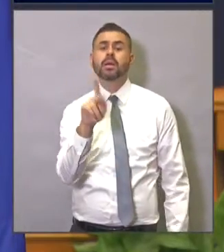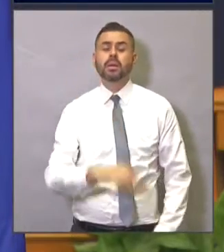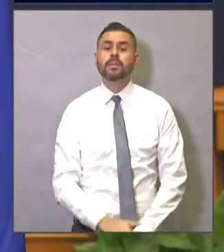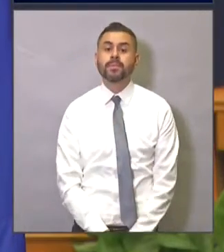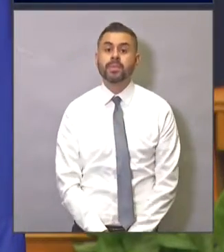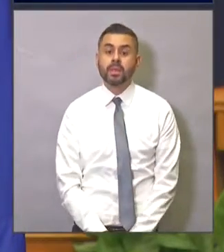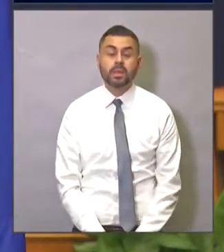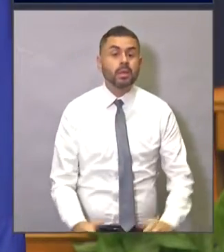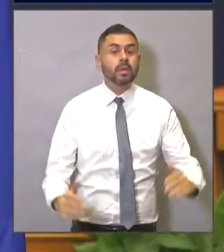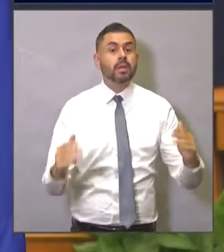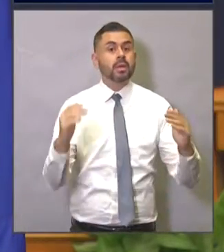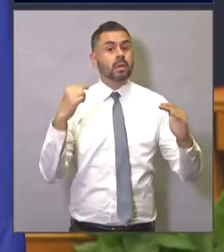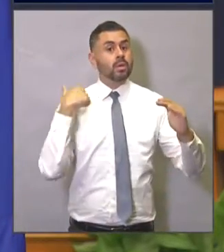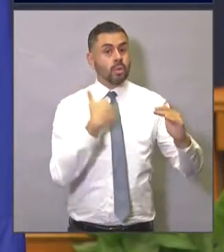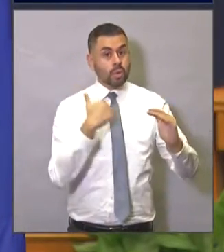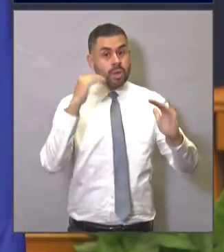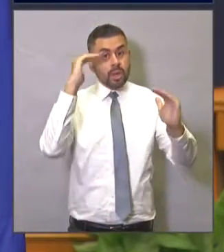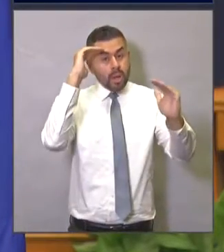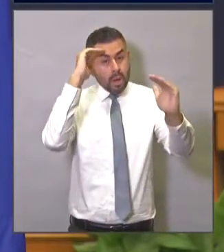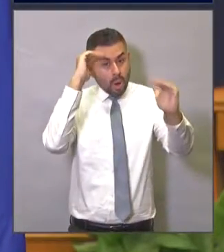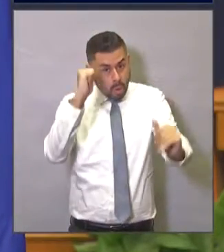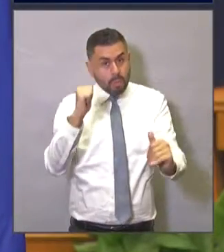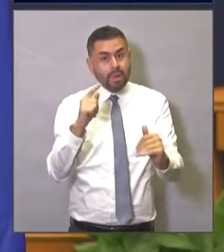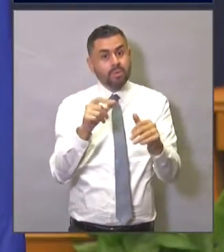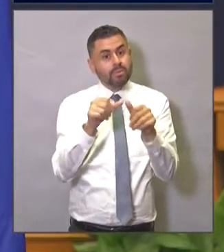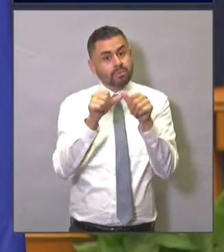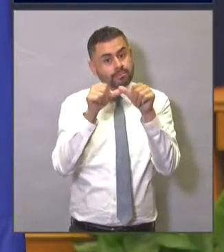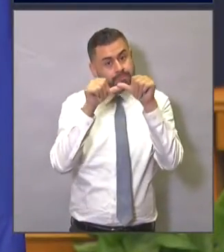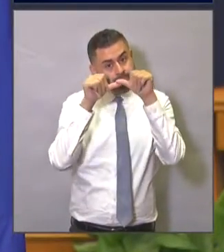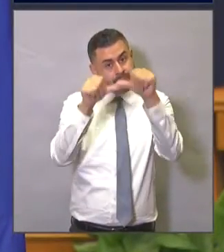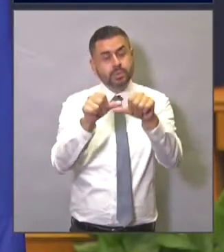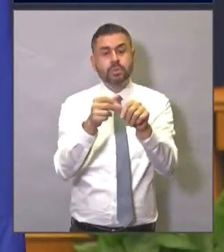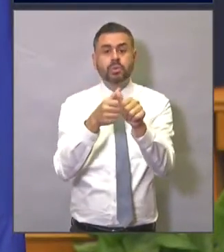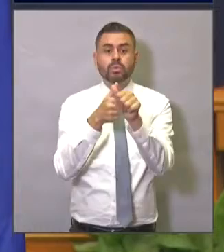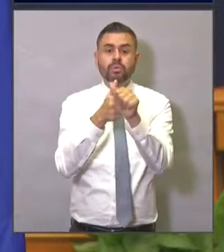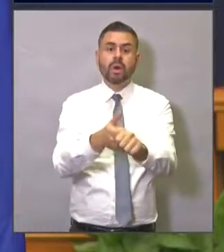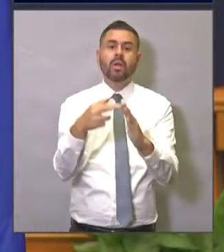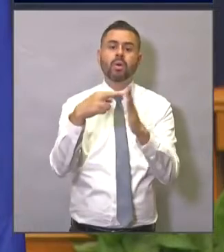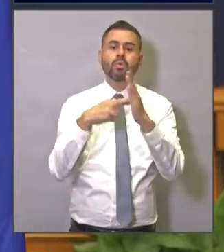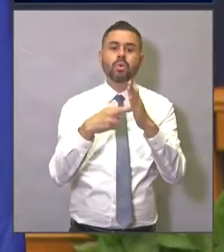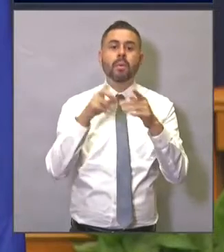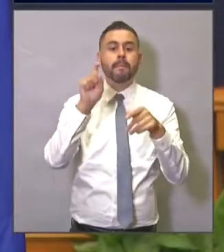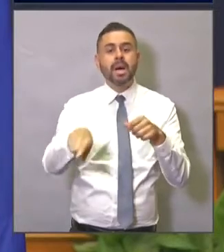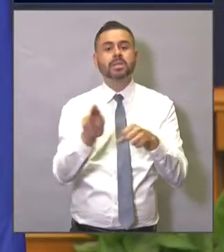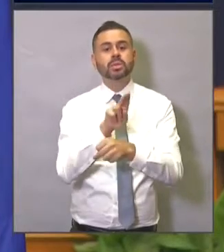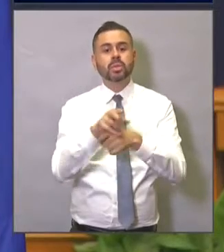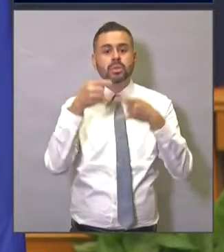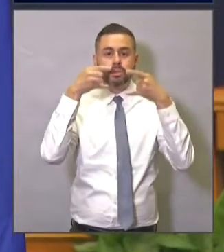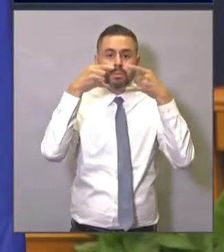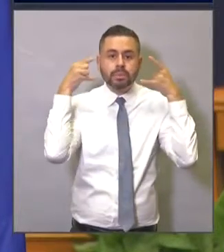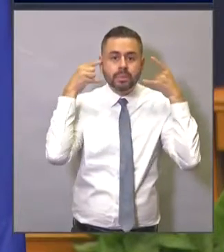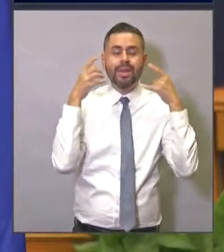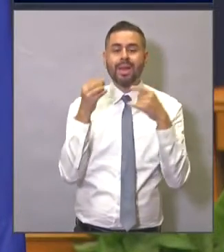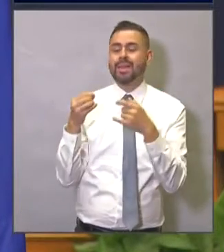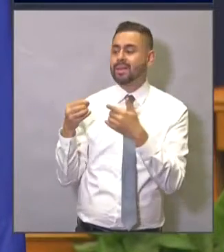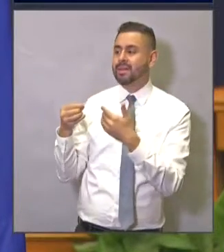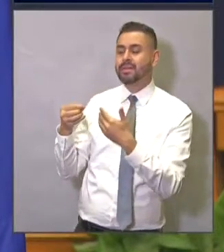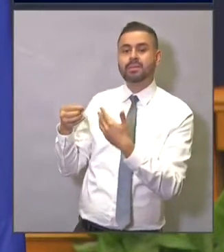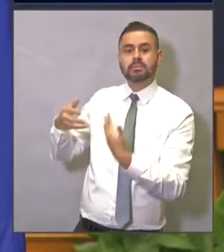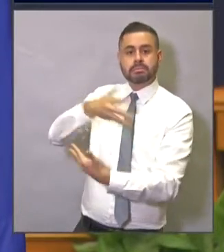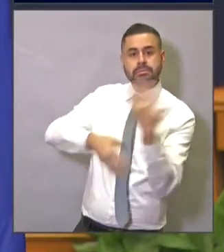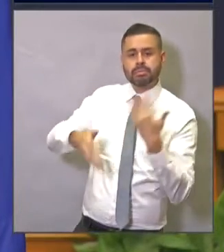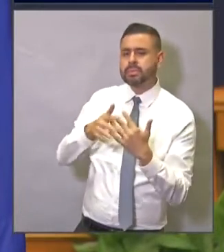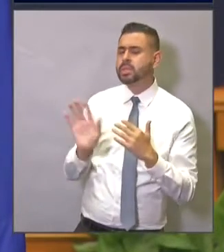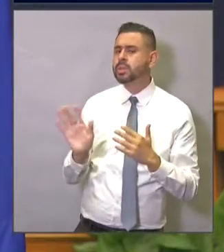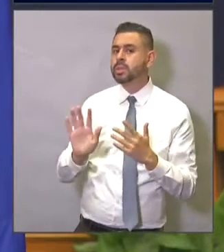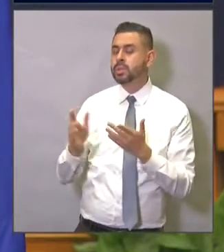que haya uso de máscaras y práctica de distancia física, pero sabemos que los padres lo